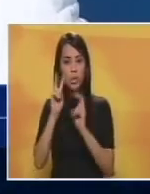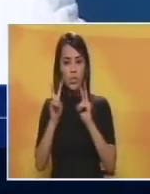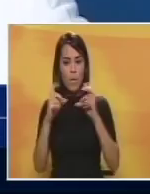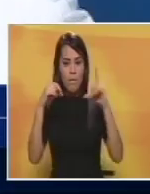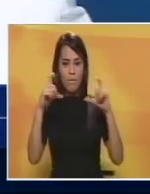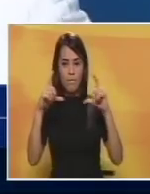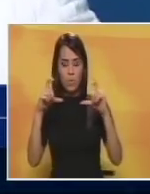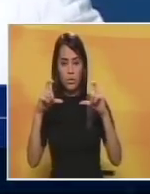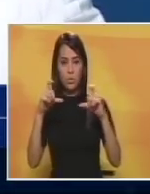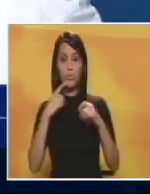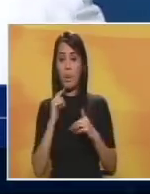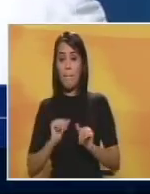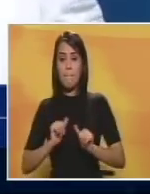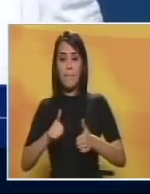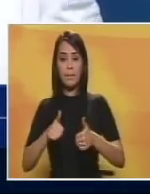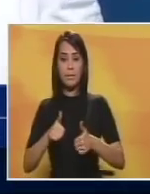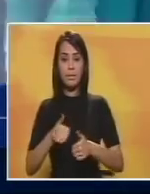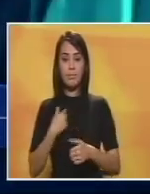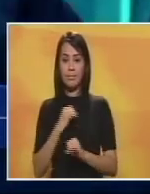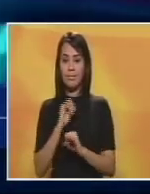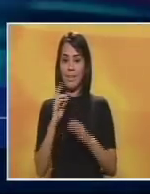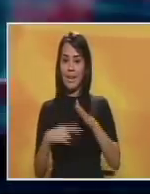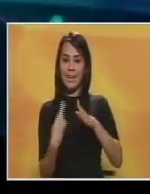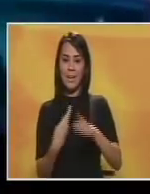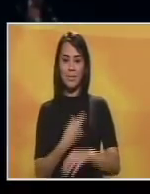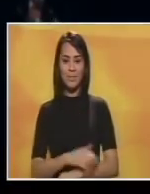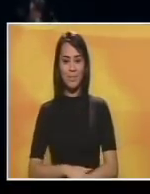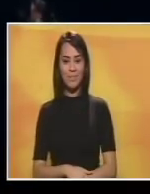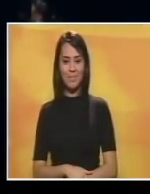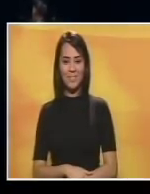temporada de Sixto Rain ya empezó, se acabó el recreo.